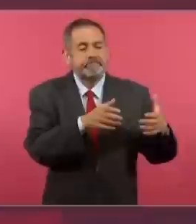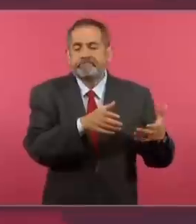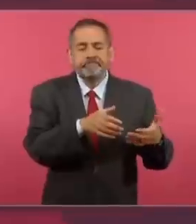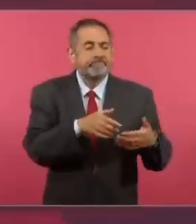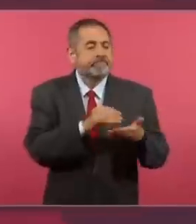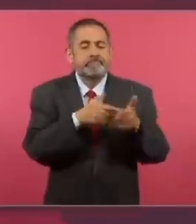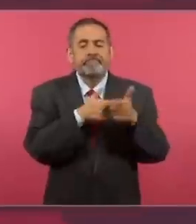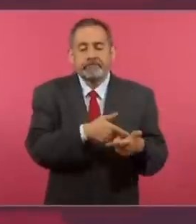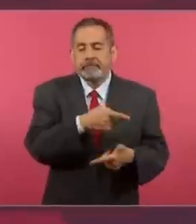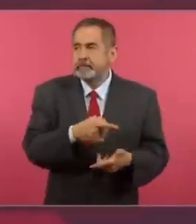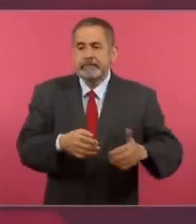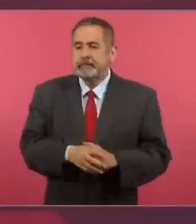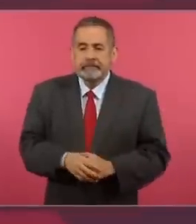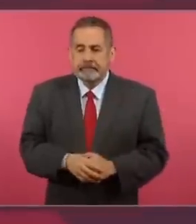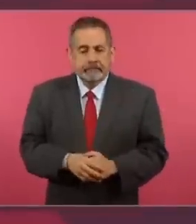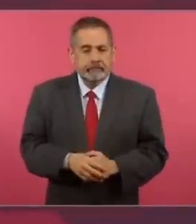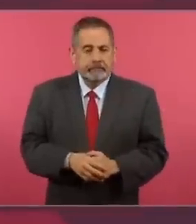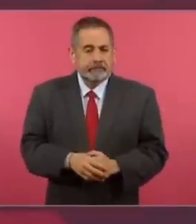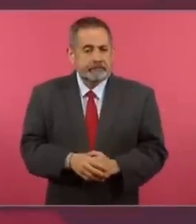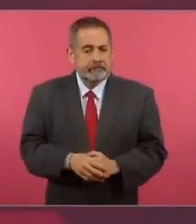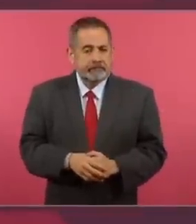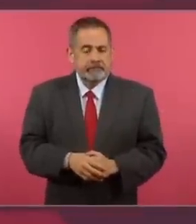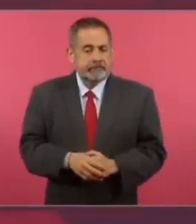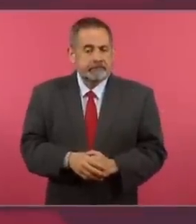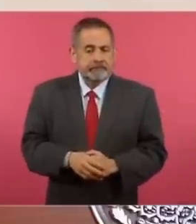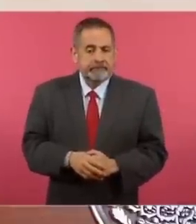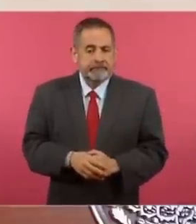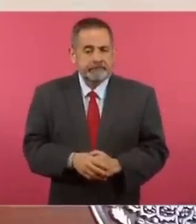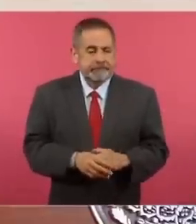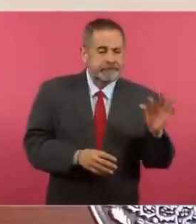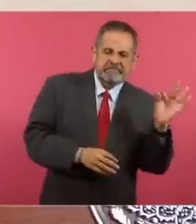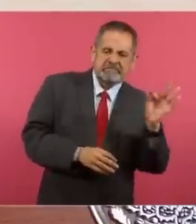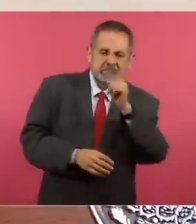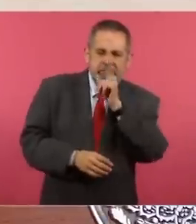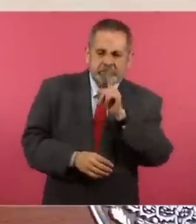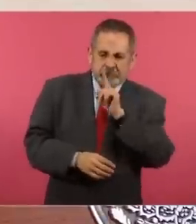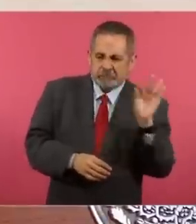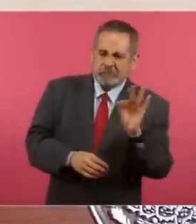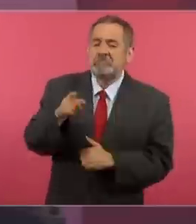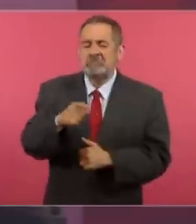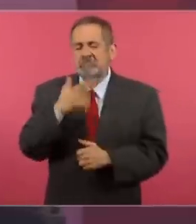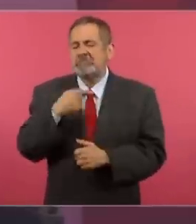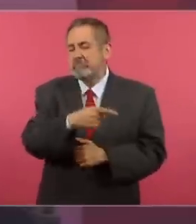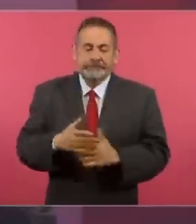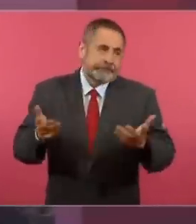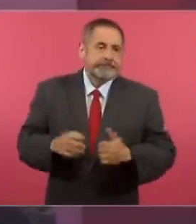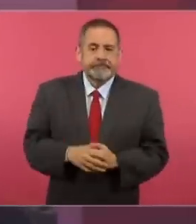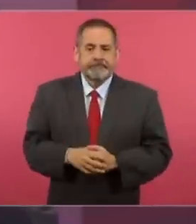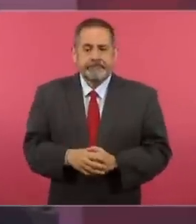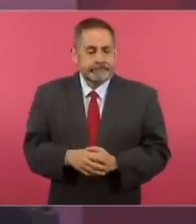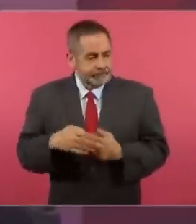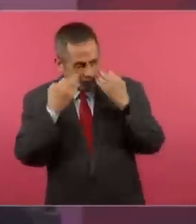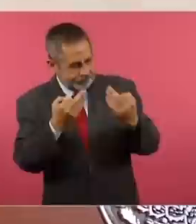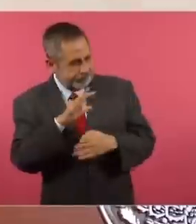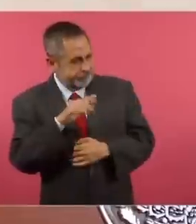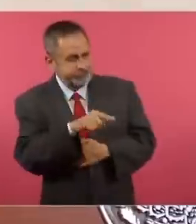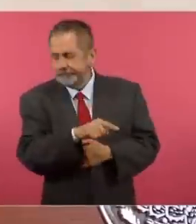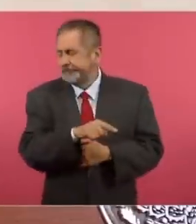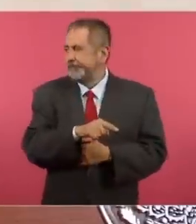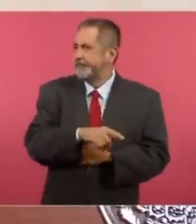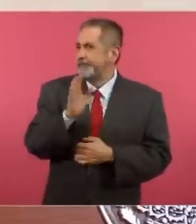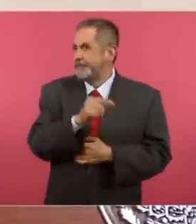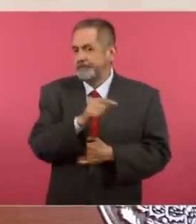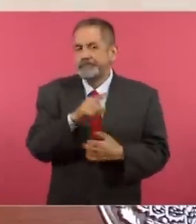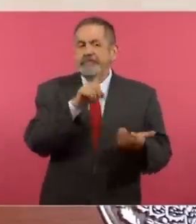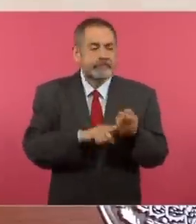utilizan todas estas mentiras para engañar y sí lo que demuestran es que